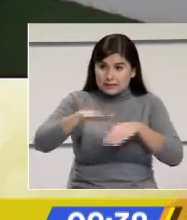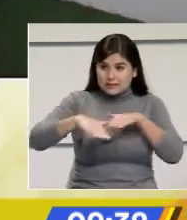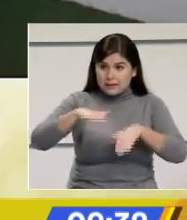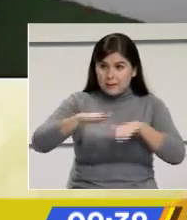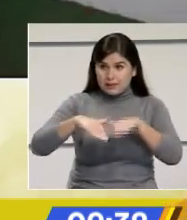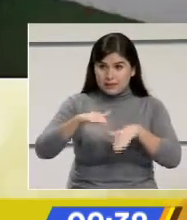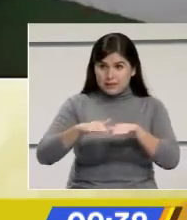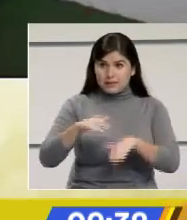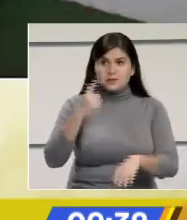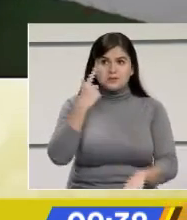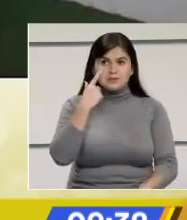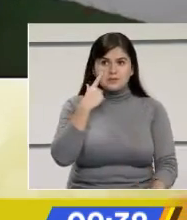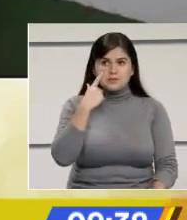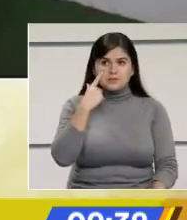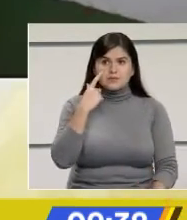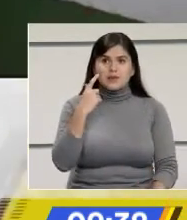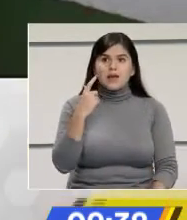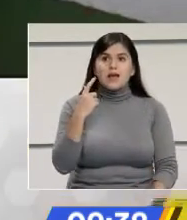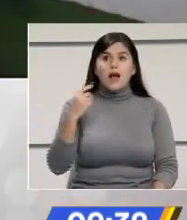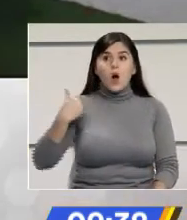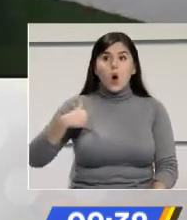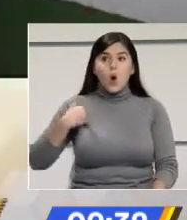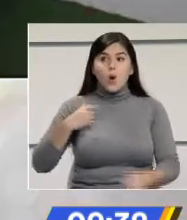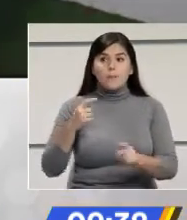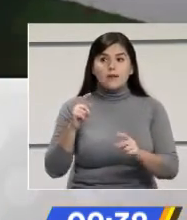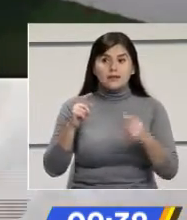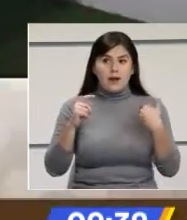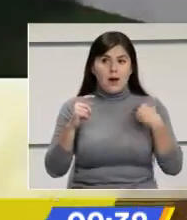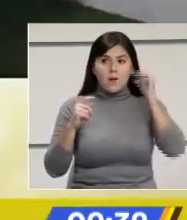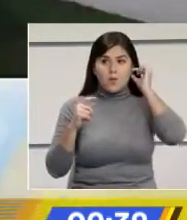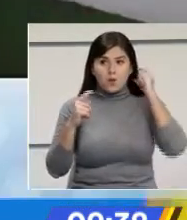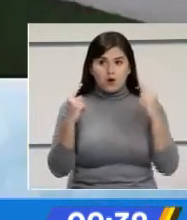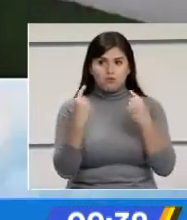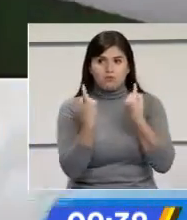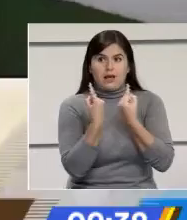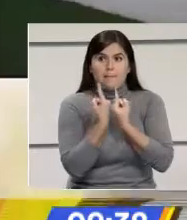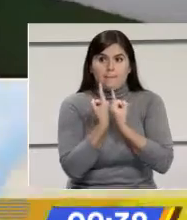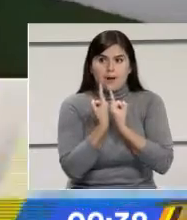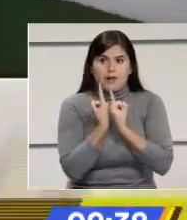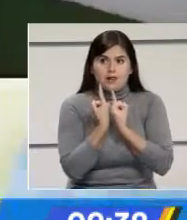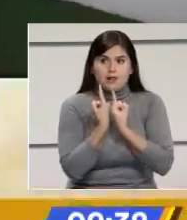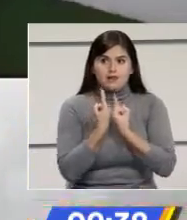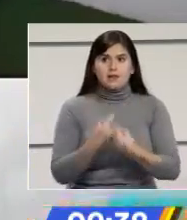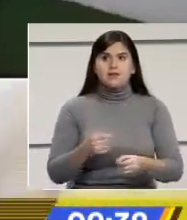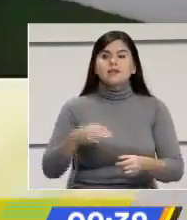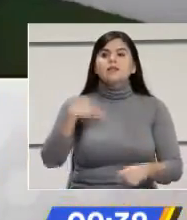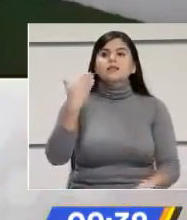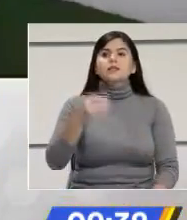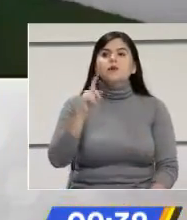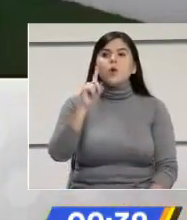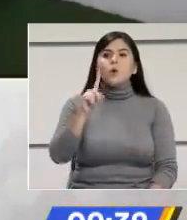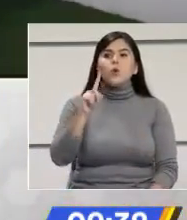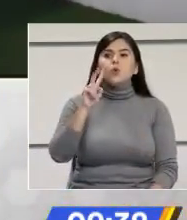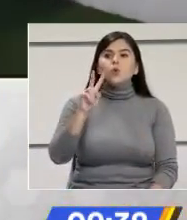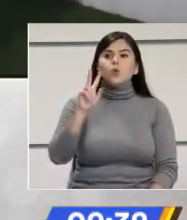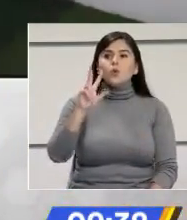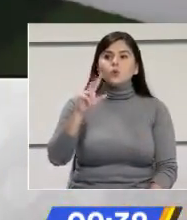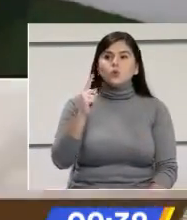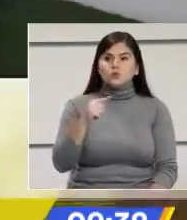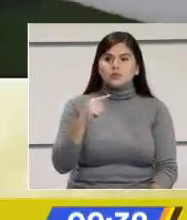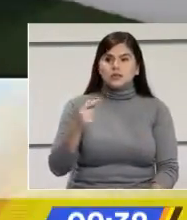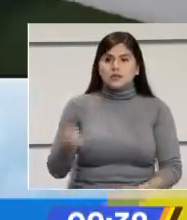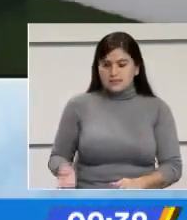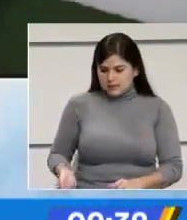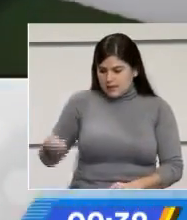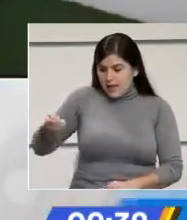están bailando en pareja, se ponen de espalda y van a hacer un, dos, tres. Y la chica se voltea con el agua